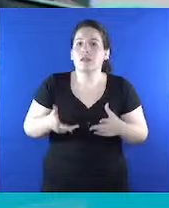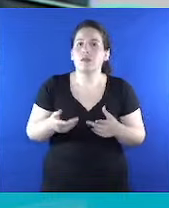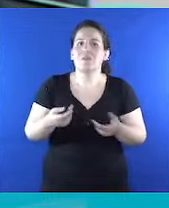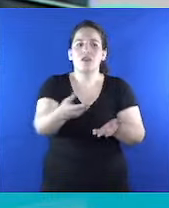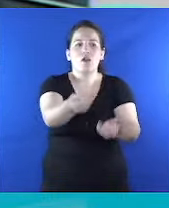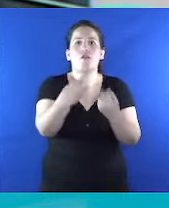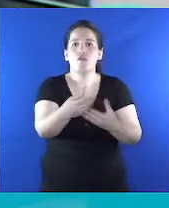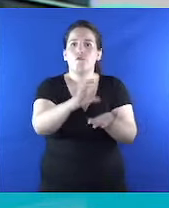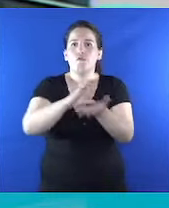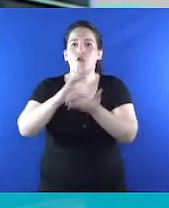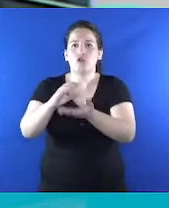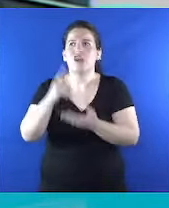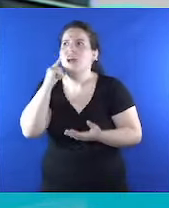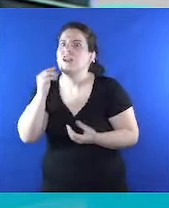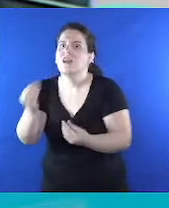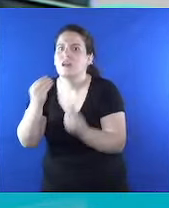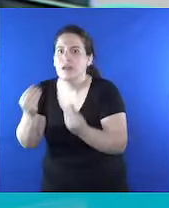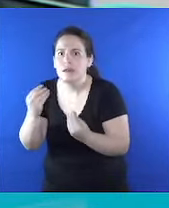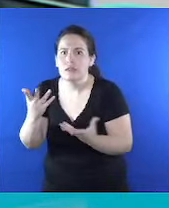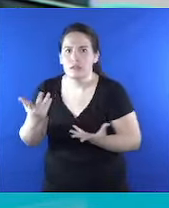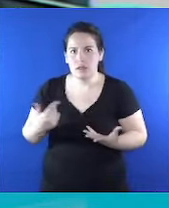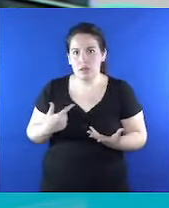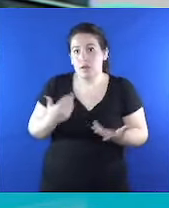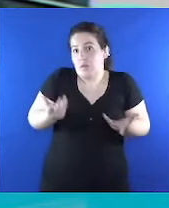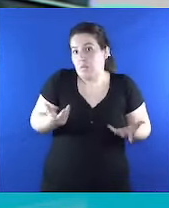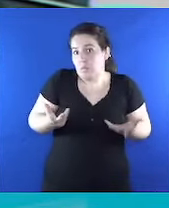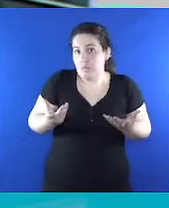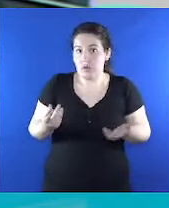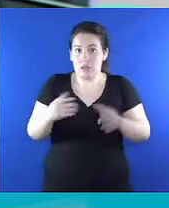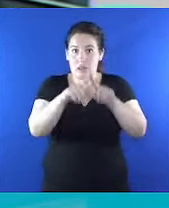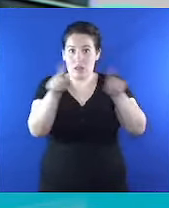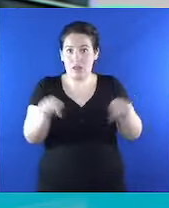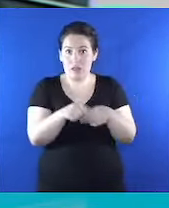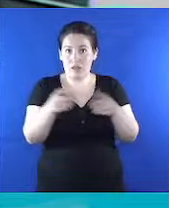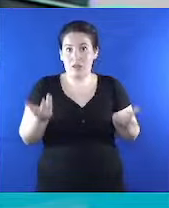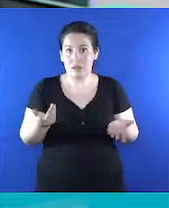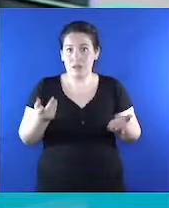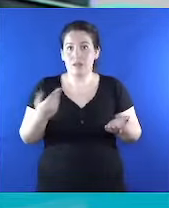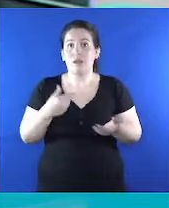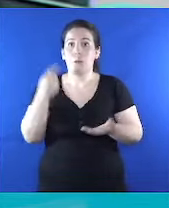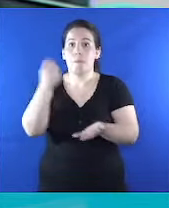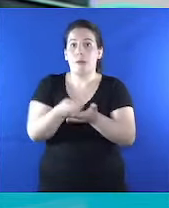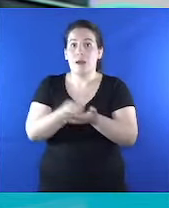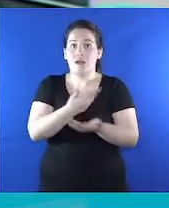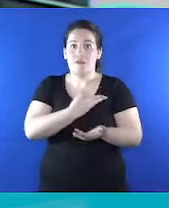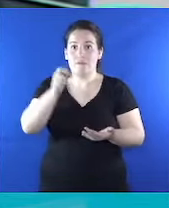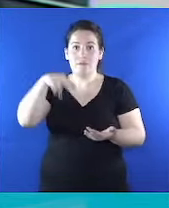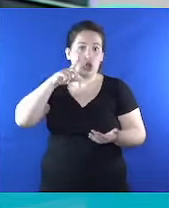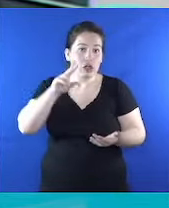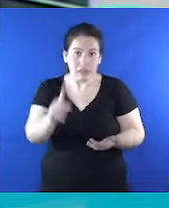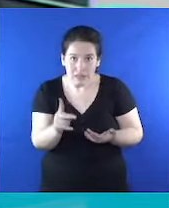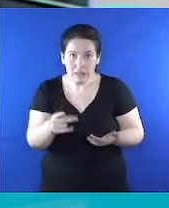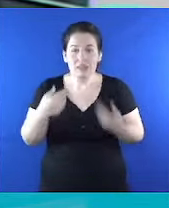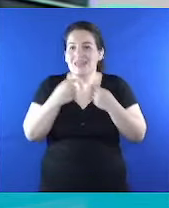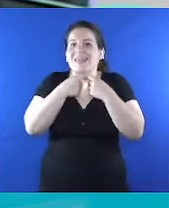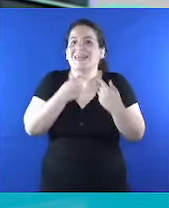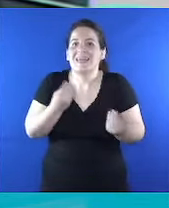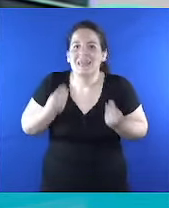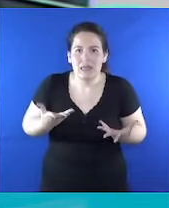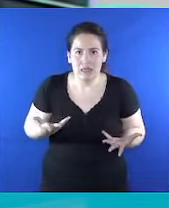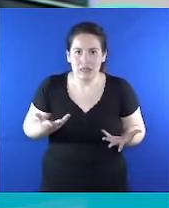dicen Qué hace el gobernador que bueno metió en la corte pidiendo que se pague el fonid y que se empiecen A transferir los fondos a la qué quieren que